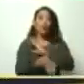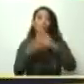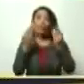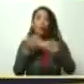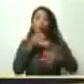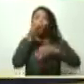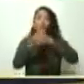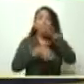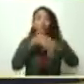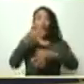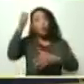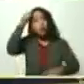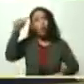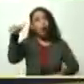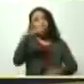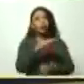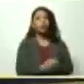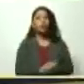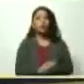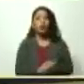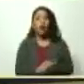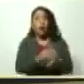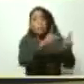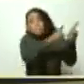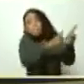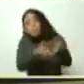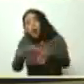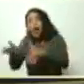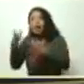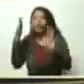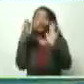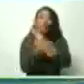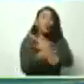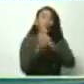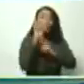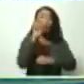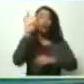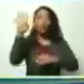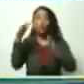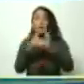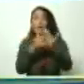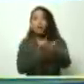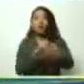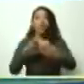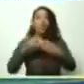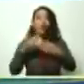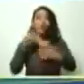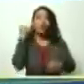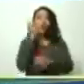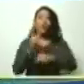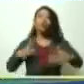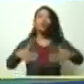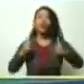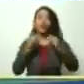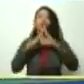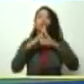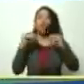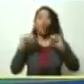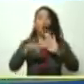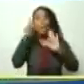explicarle a nuestro pueblo el plan a detalle para los 24 mil millones de dólares que debemos rescatarlos todos